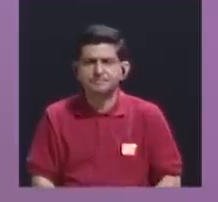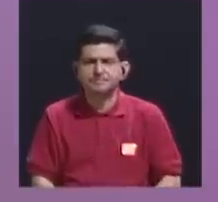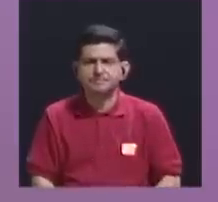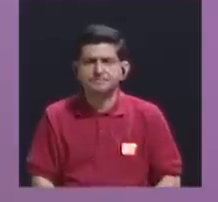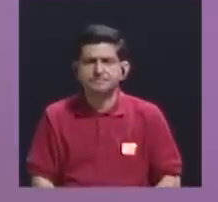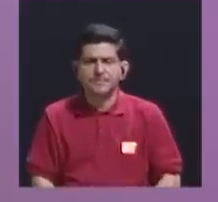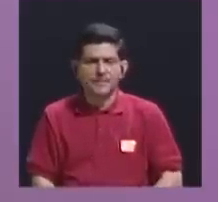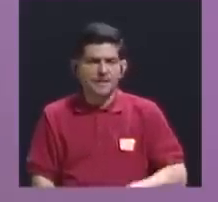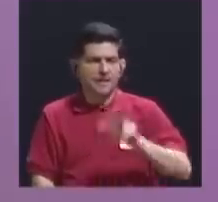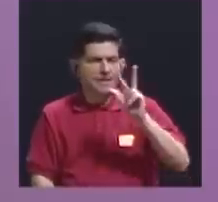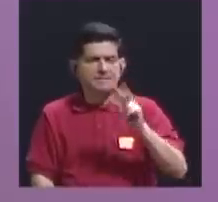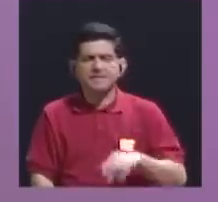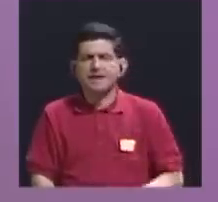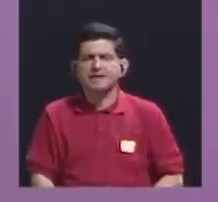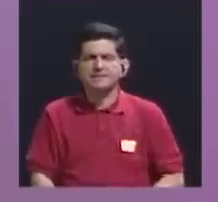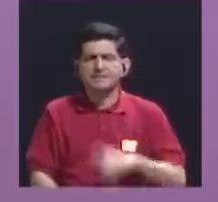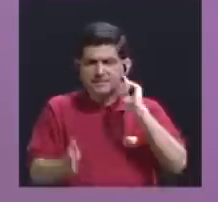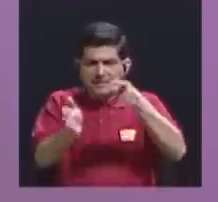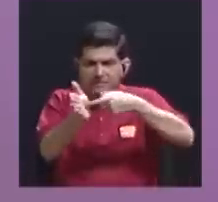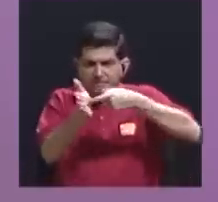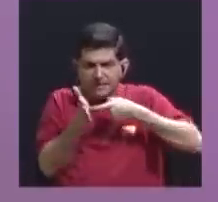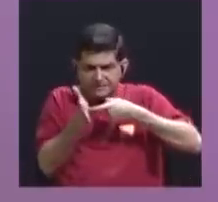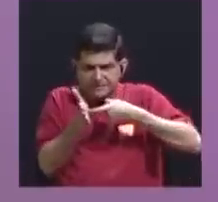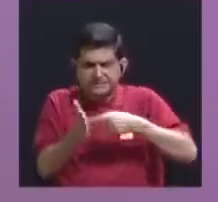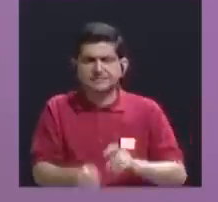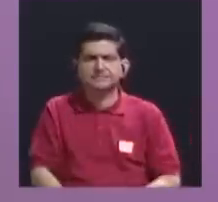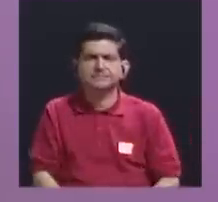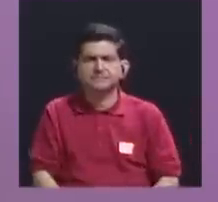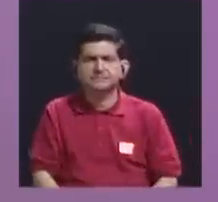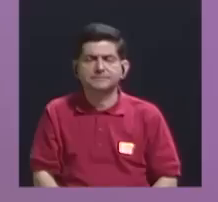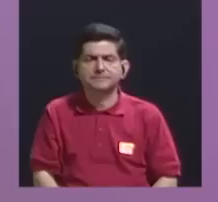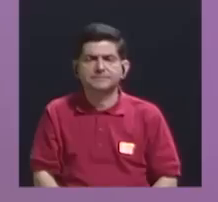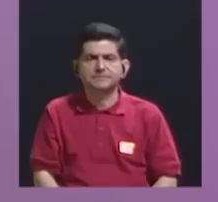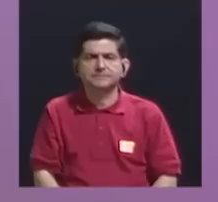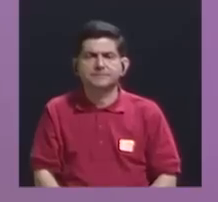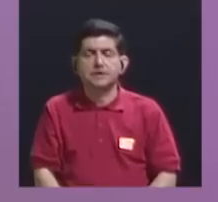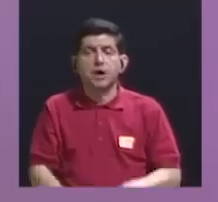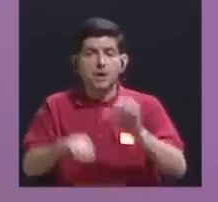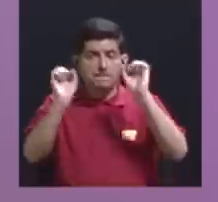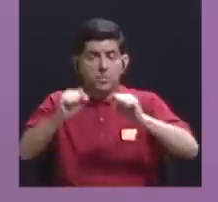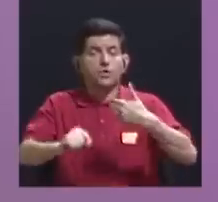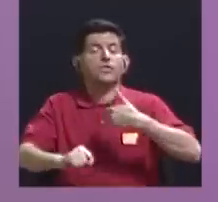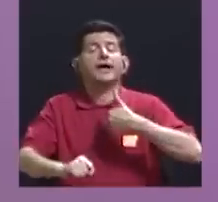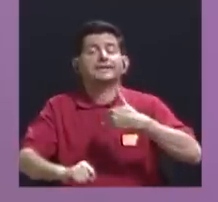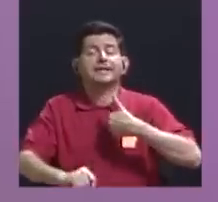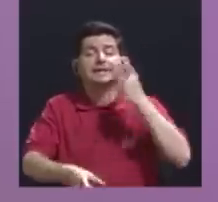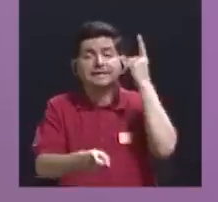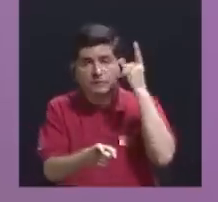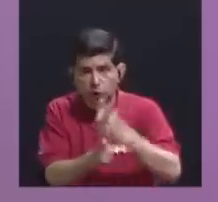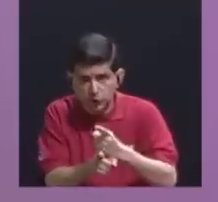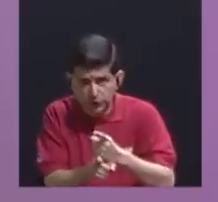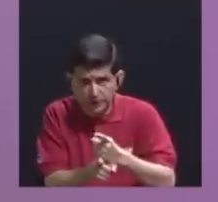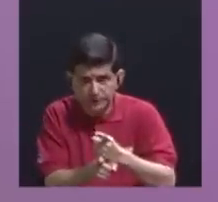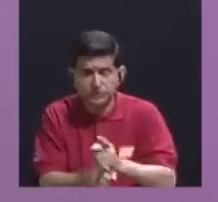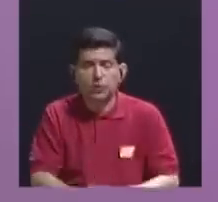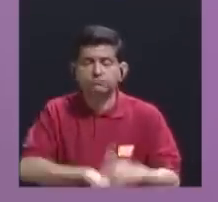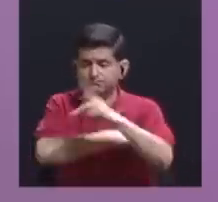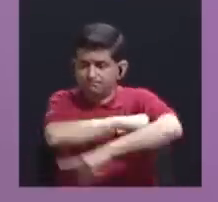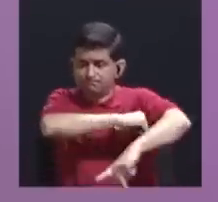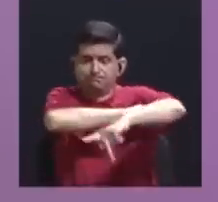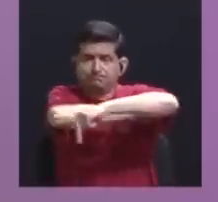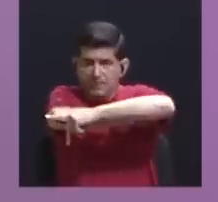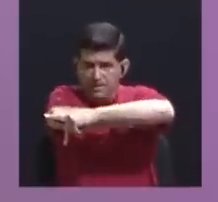en estos tres requerimientos para conseguir que efectivamente en nuestro